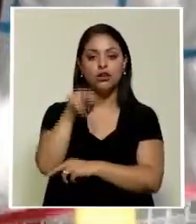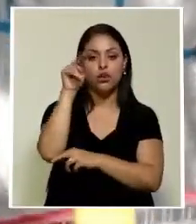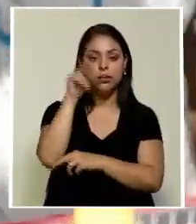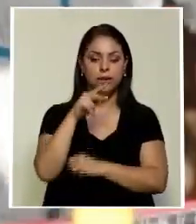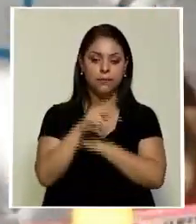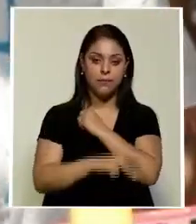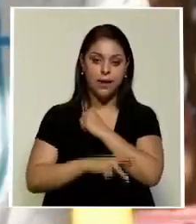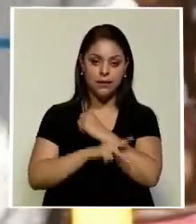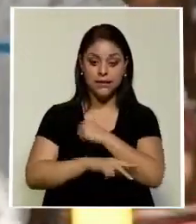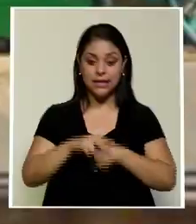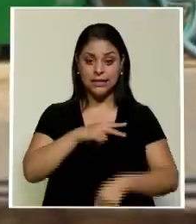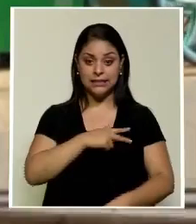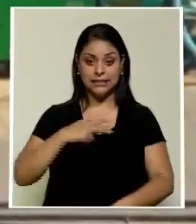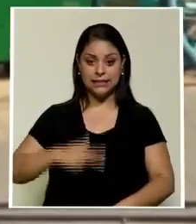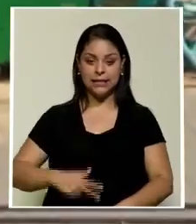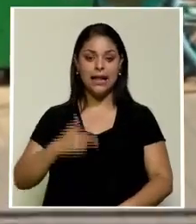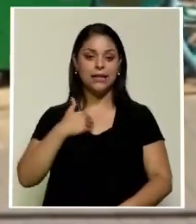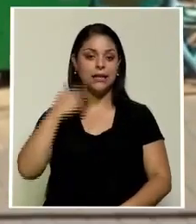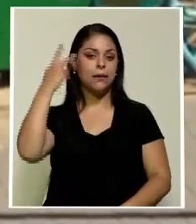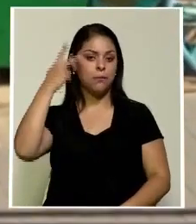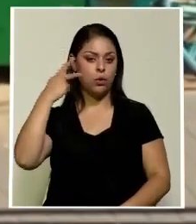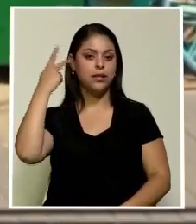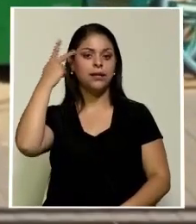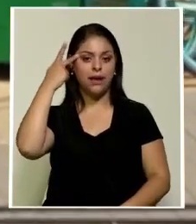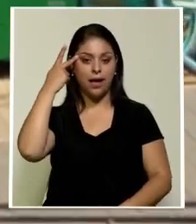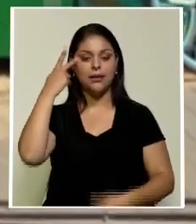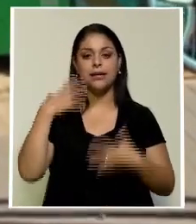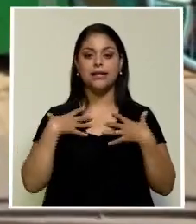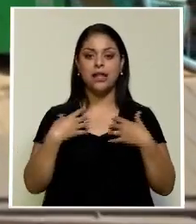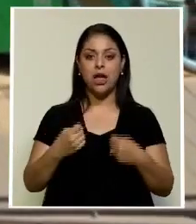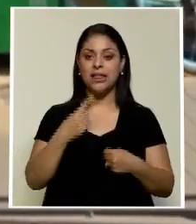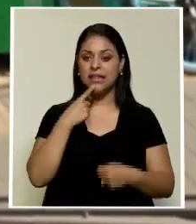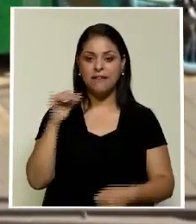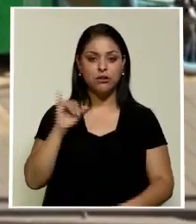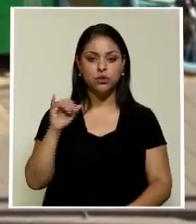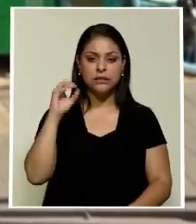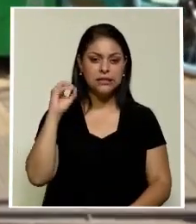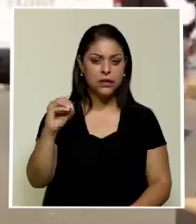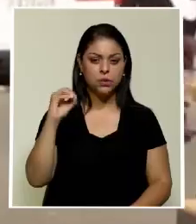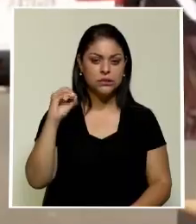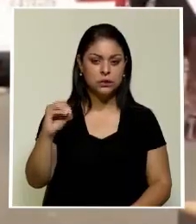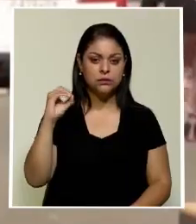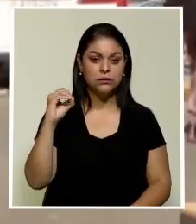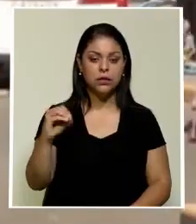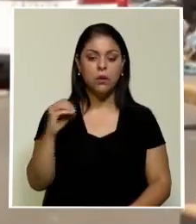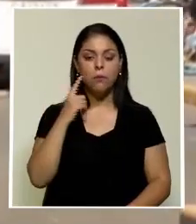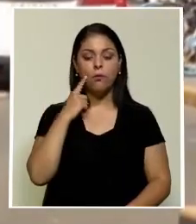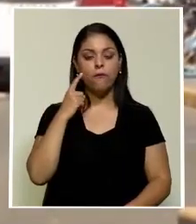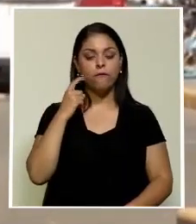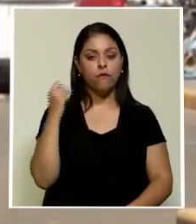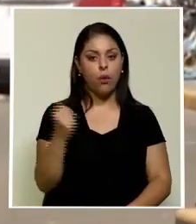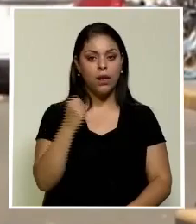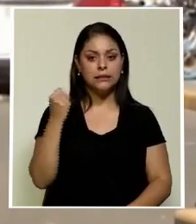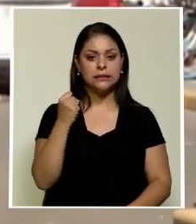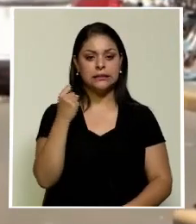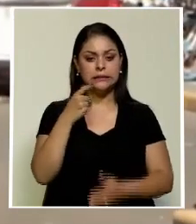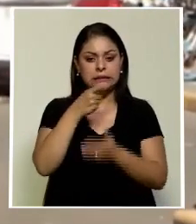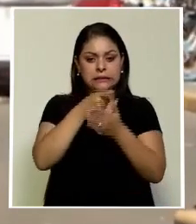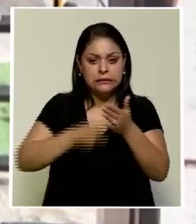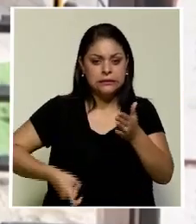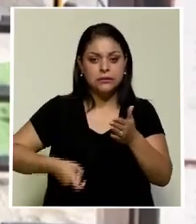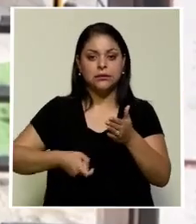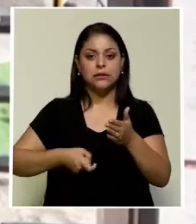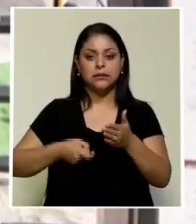China mantiene una política sanitaria que apunta a las infecciones cero mediante un estricto seguimiento de los desplazamientos y una